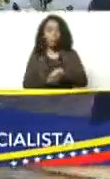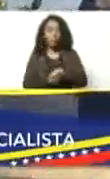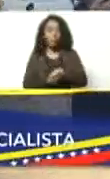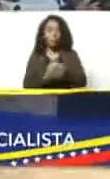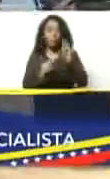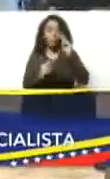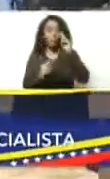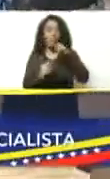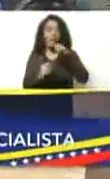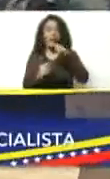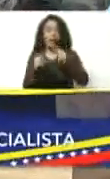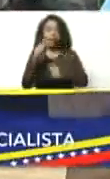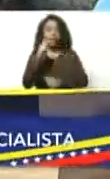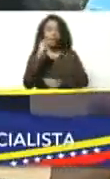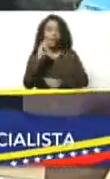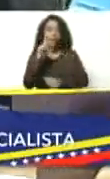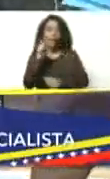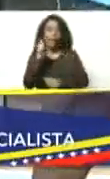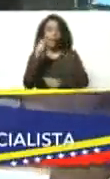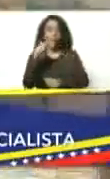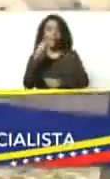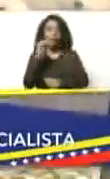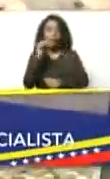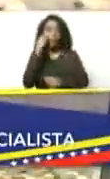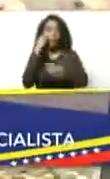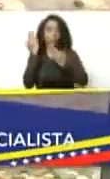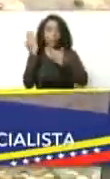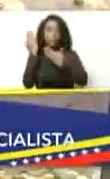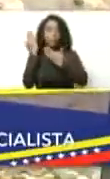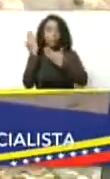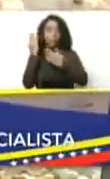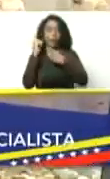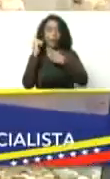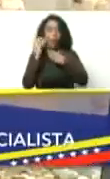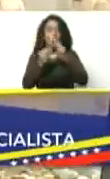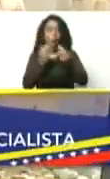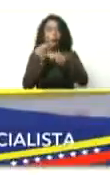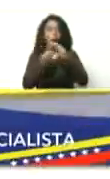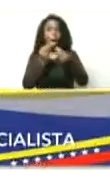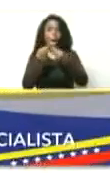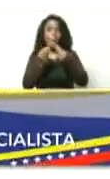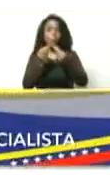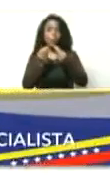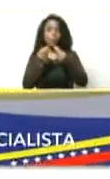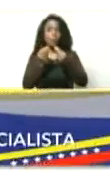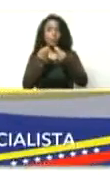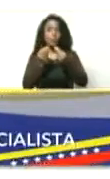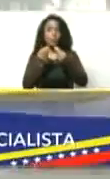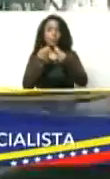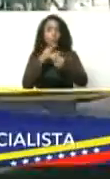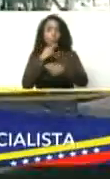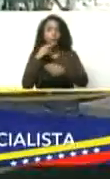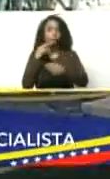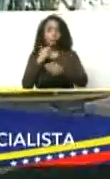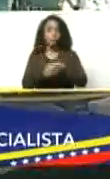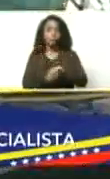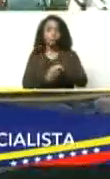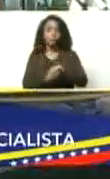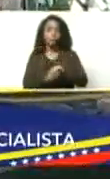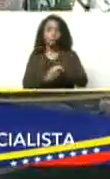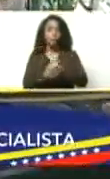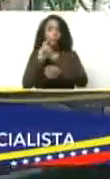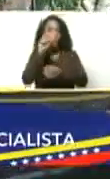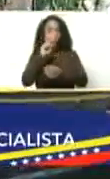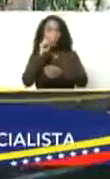esta tilapia, el color es como la de pargo. Es el parguito. El parguito es así como... El parguito, sabroso. Claro. Es